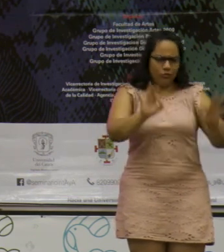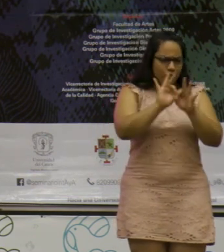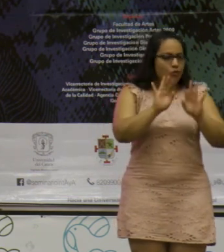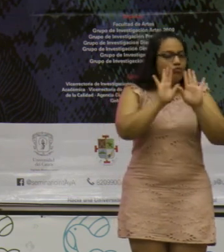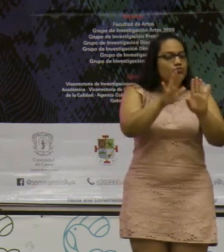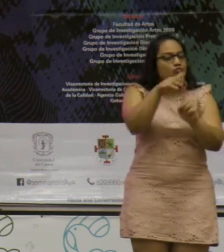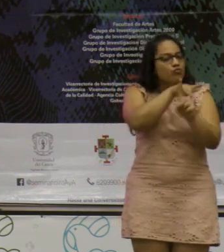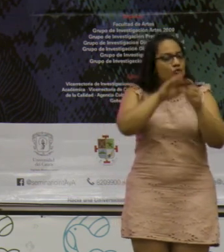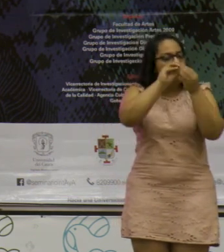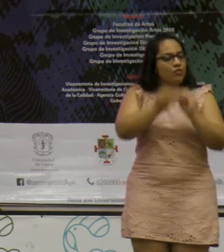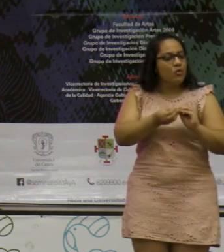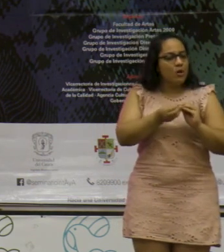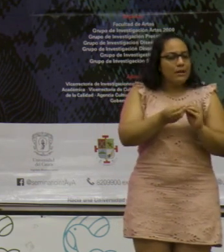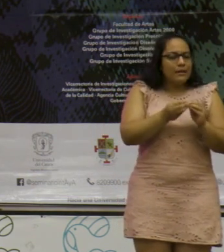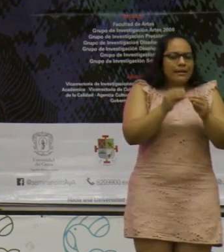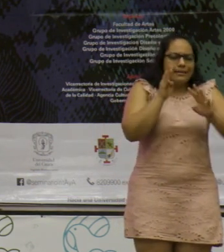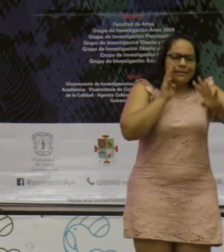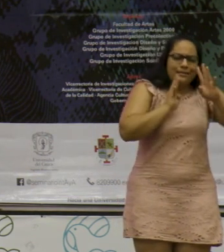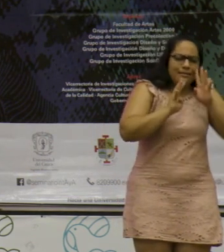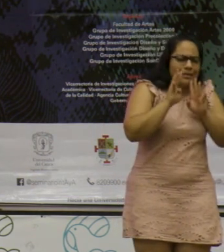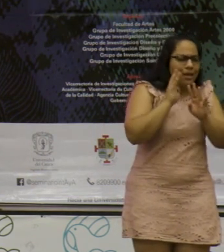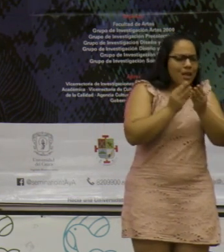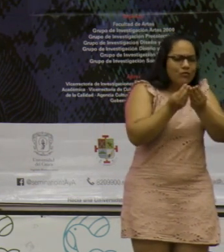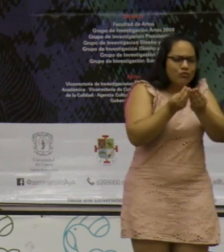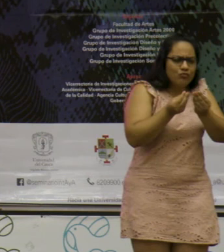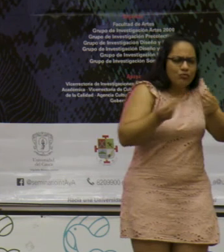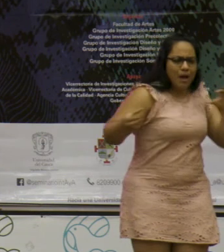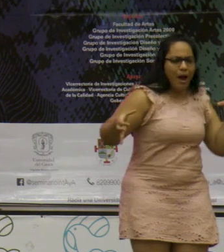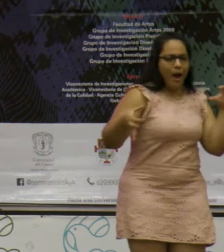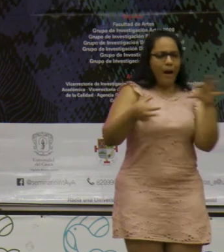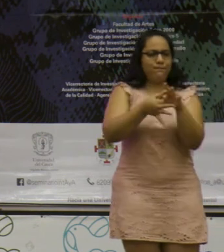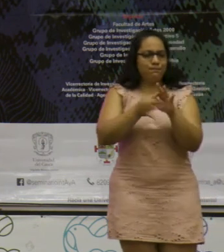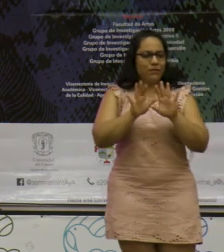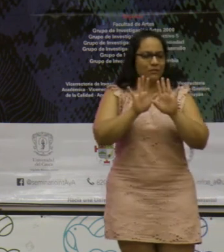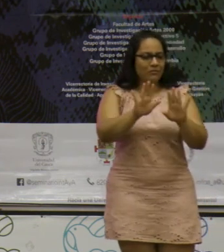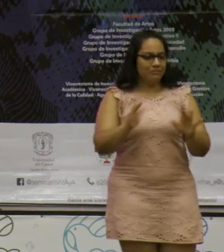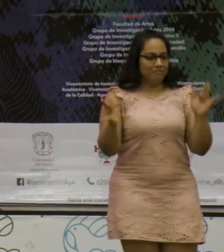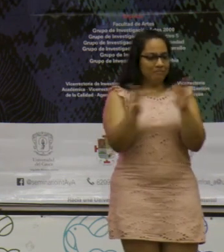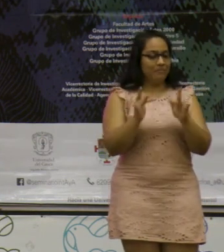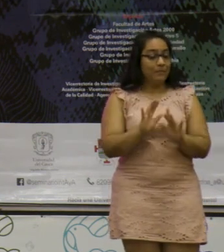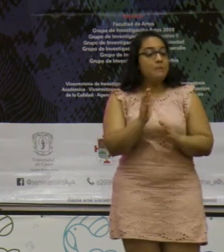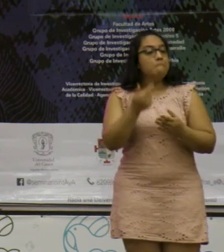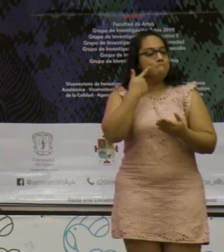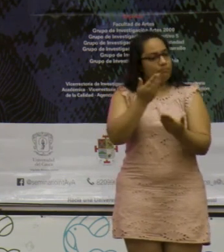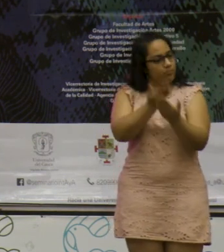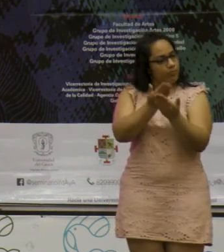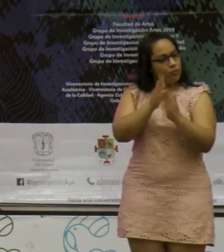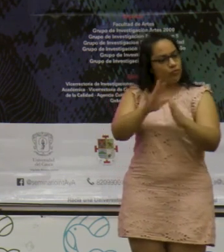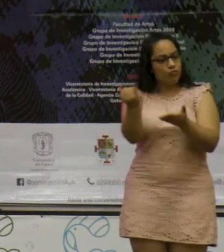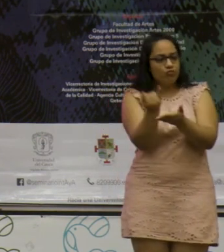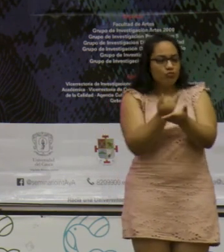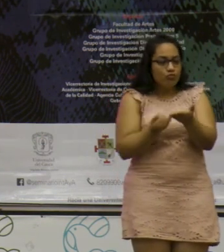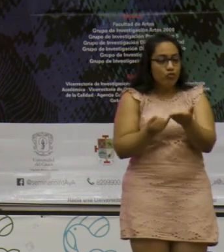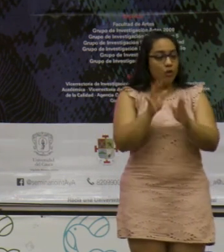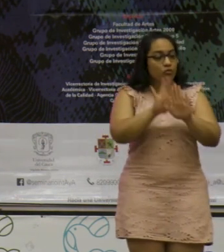moderna, pero absolutamente meticulosa y muy coherente. Muy, muy coherente. Hace una génesis proponiendo que la ilustración ya no es un sustantivo